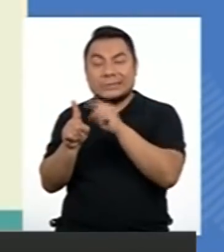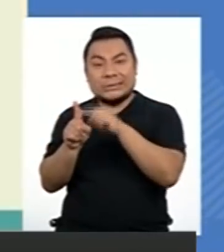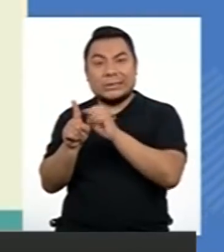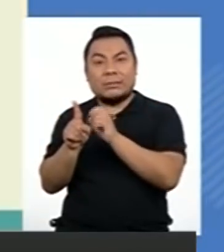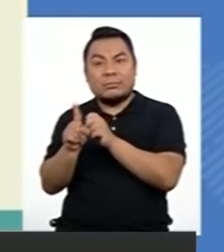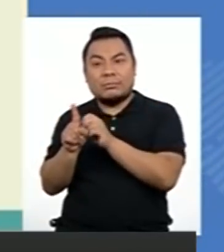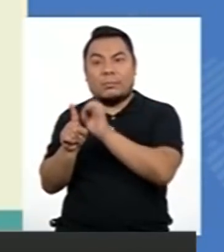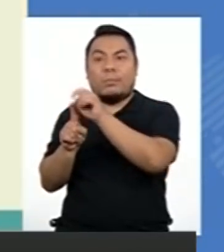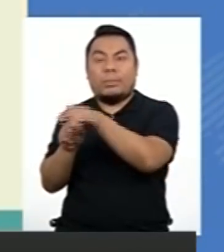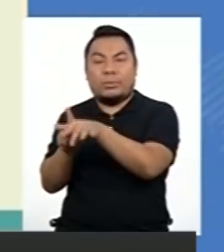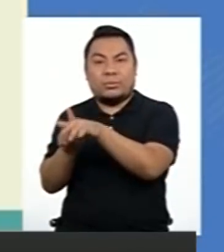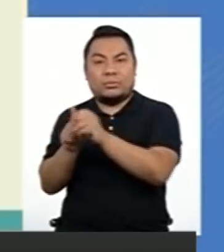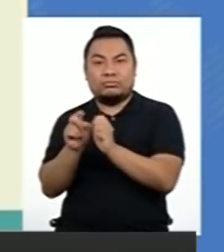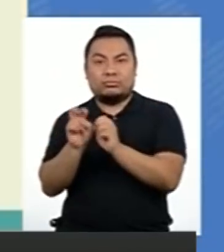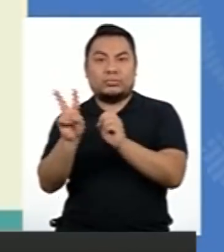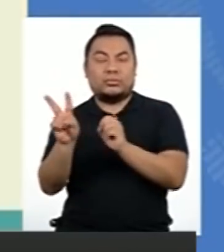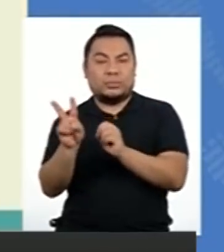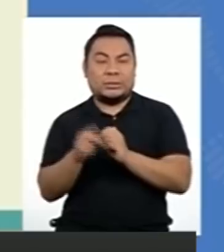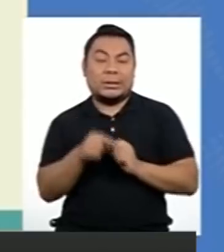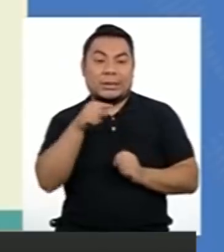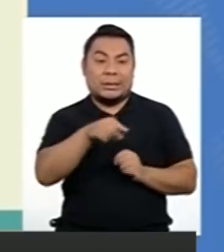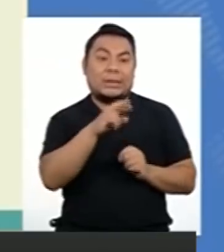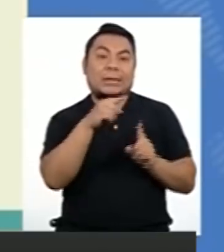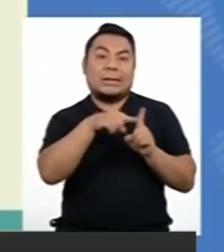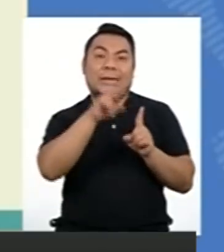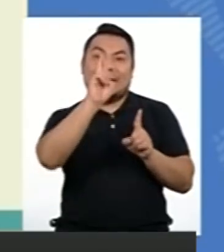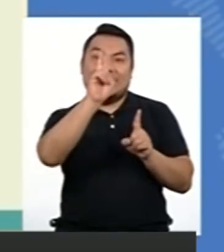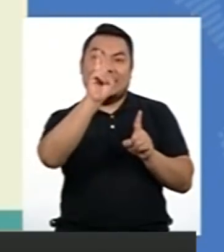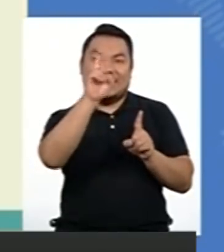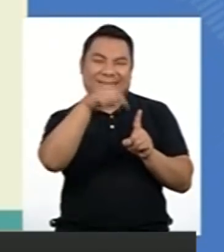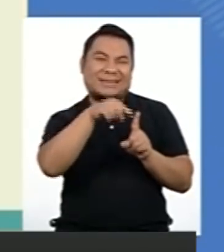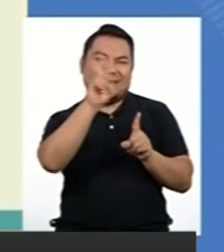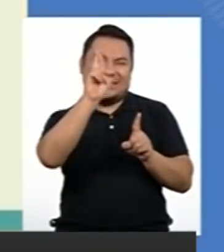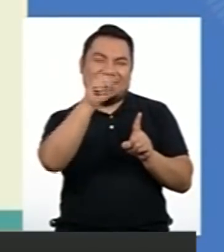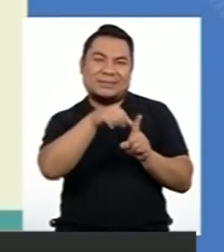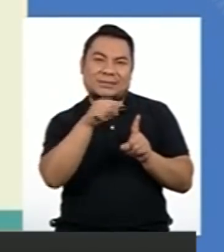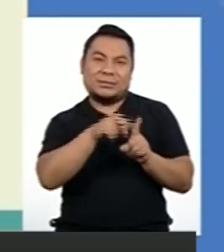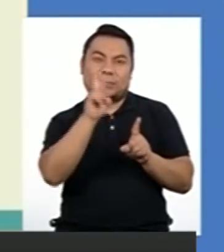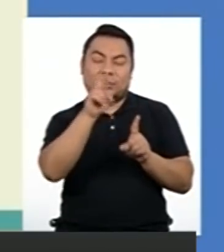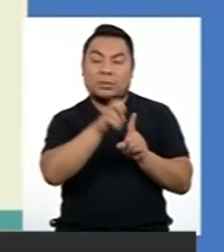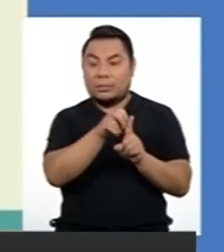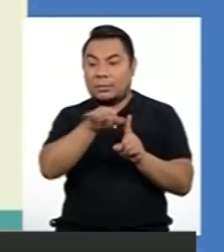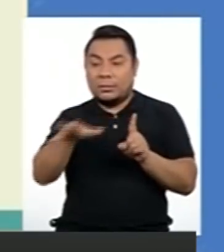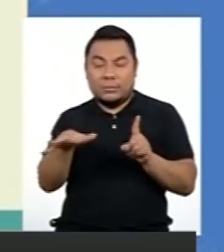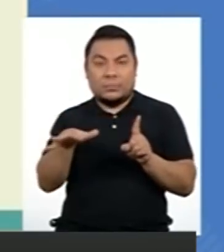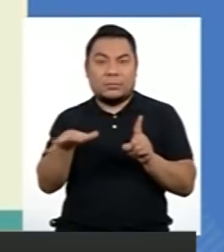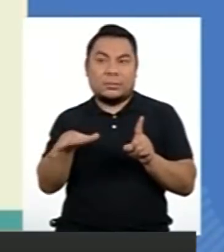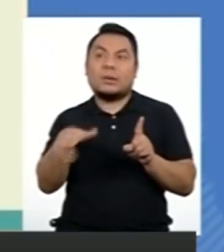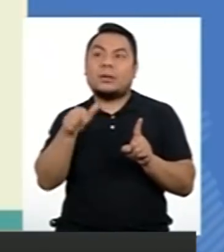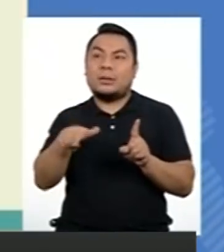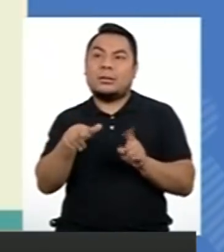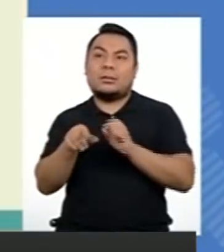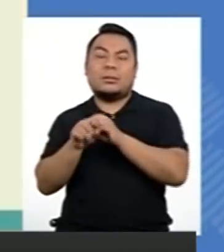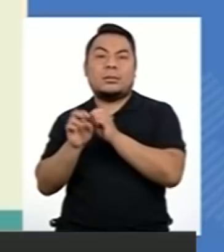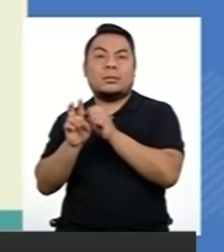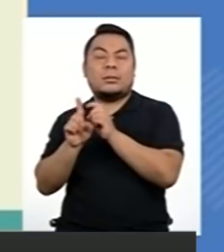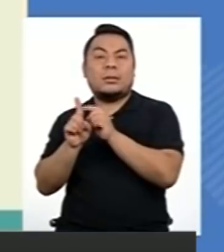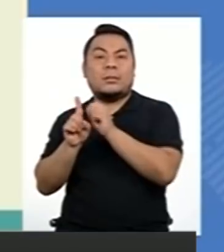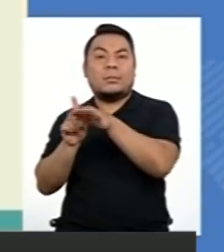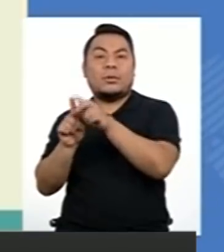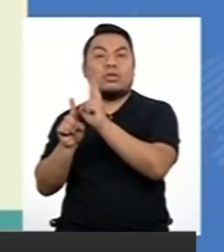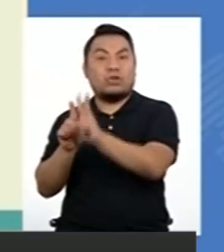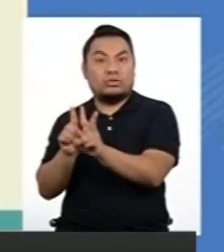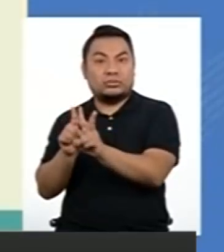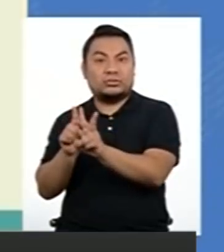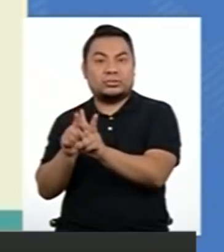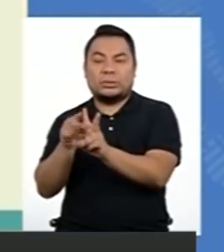aumenta ni disminuye. Si el factor R de contagio es más de 1, quiere decir que está aumentando cada día más el